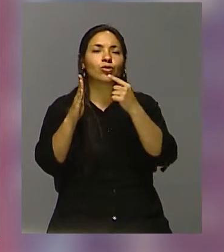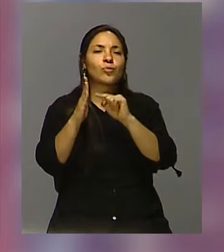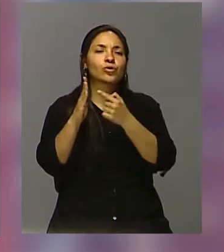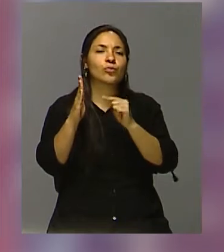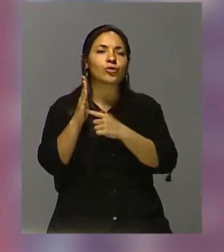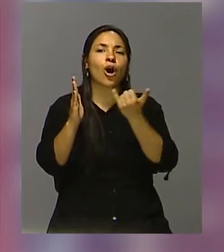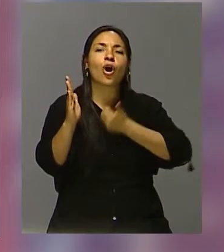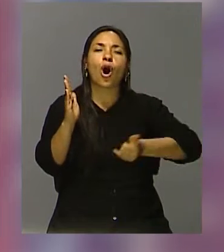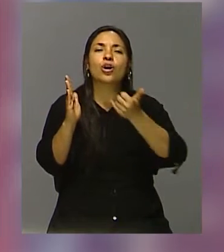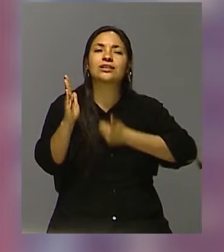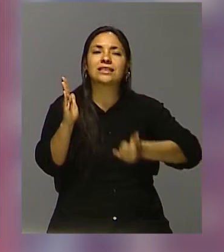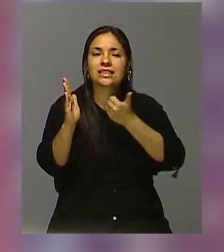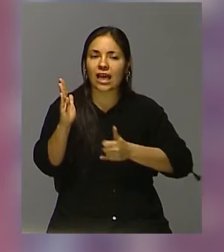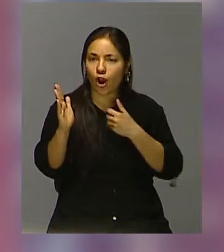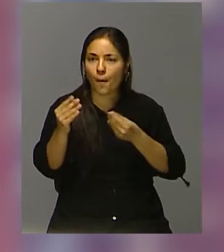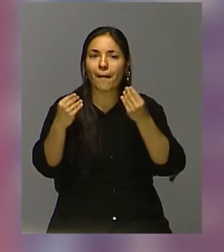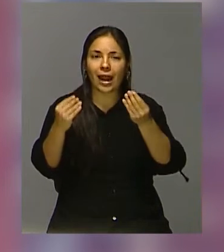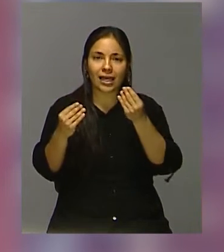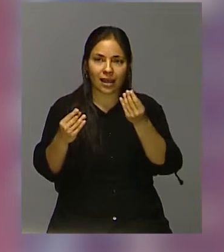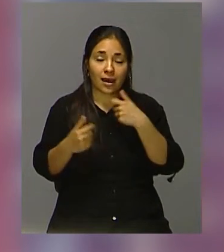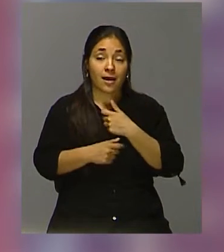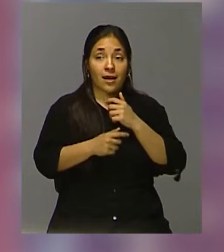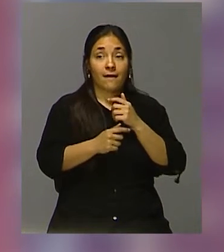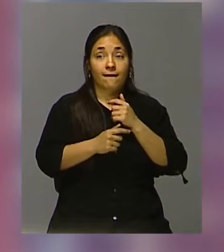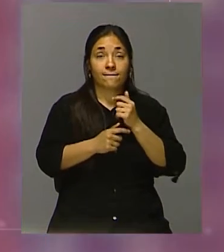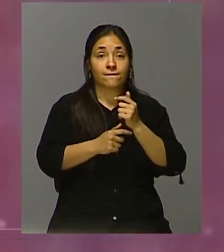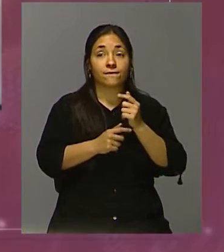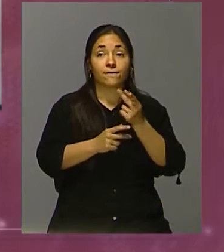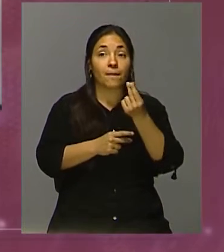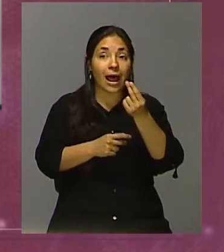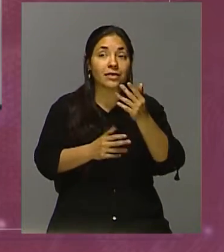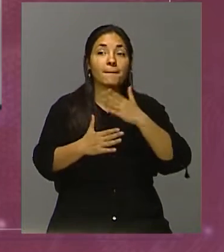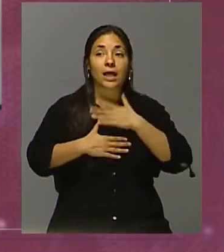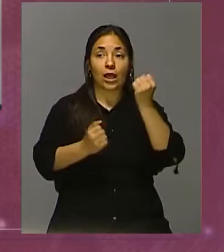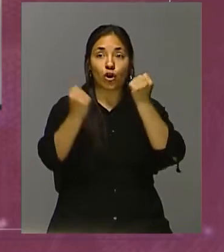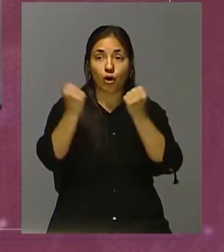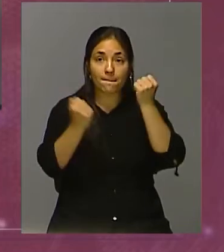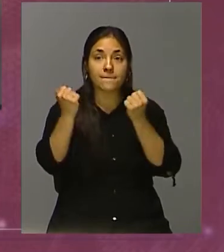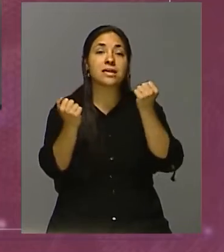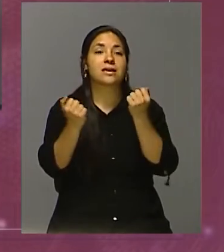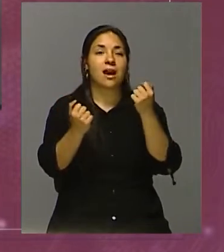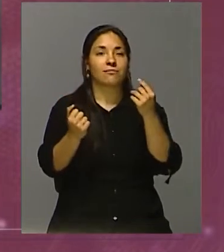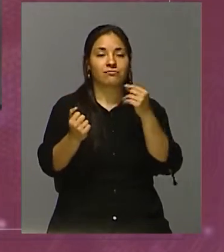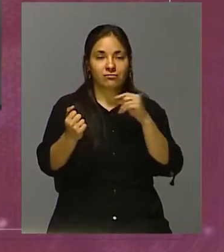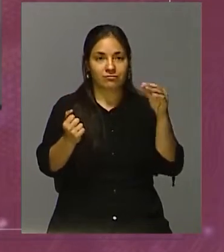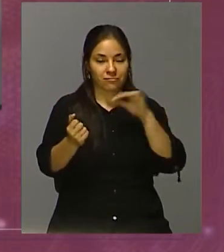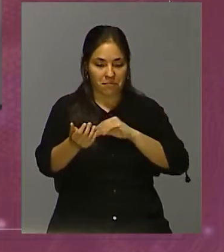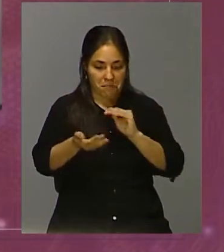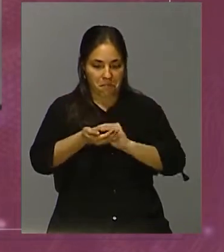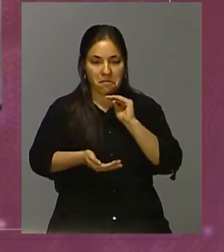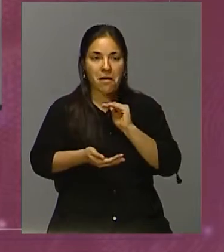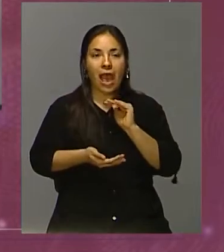para tener en cuenta para llevarnos mejor con nuestras finanzas, con nuestro dinero y con nuestro poder adquisitivo?